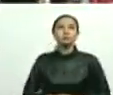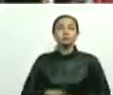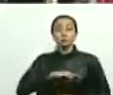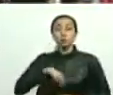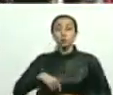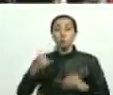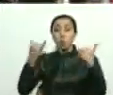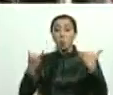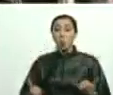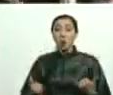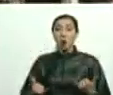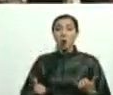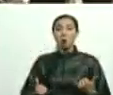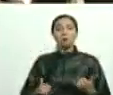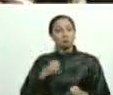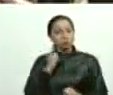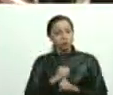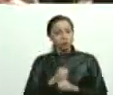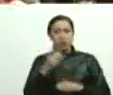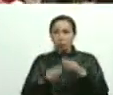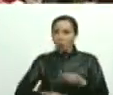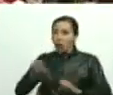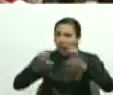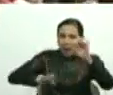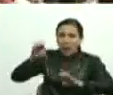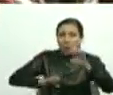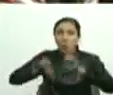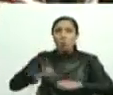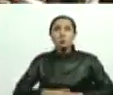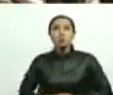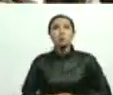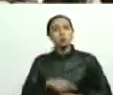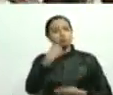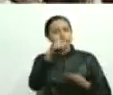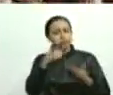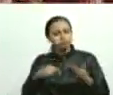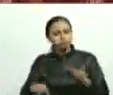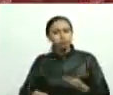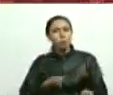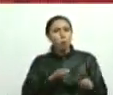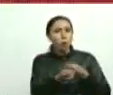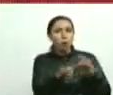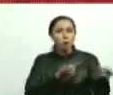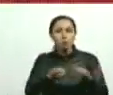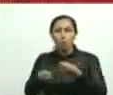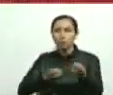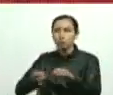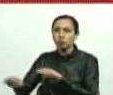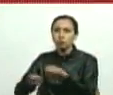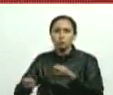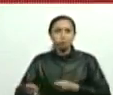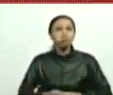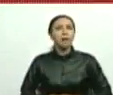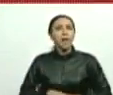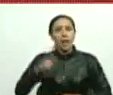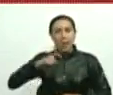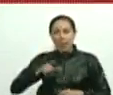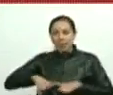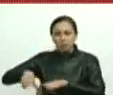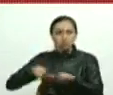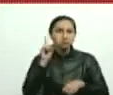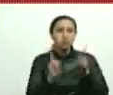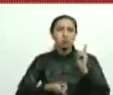nosotros, presidente, en toda la revisión y la auditoría, para ir tomando las medidas necesarias donde haya que tomar las medidas necesarias.